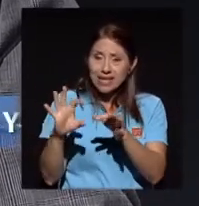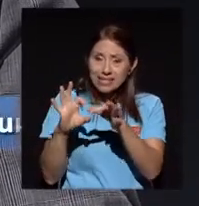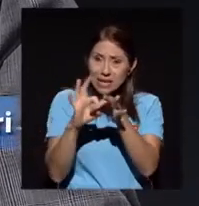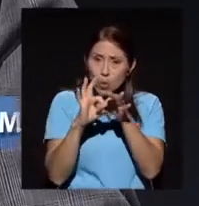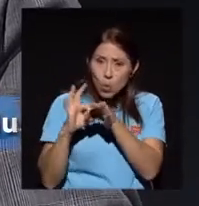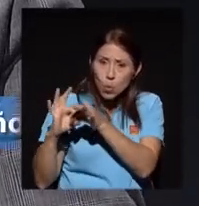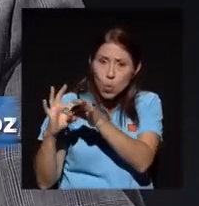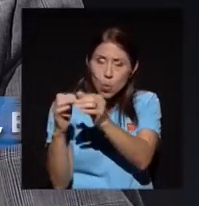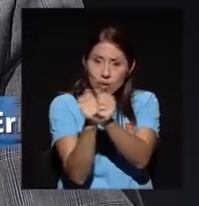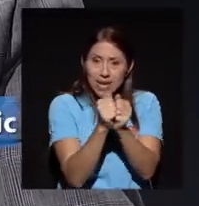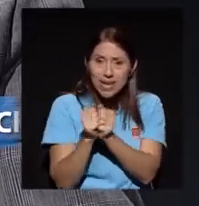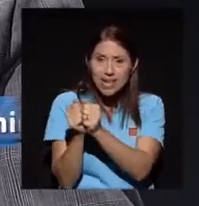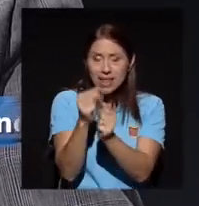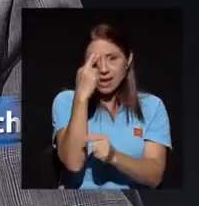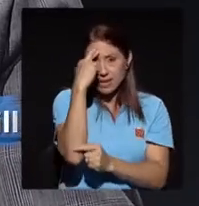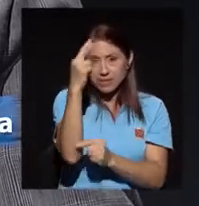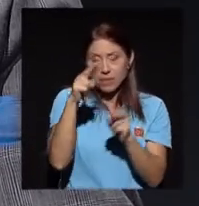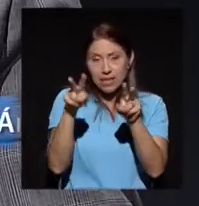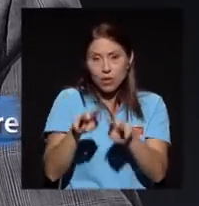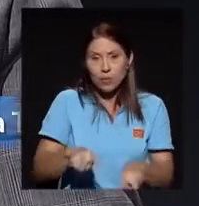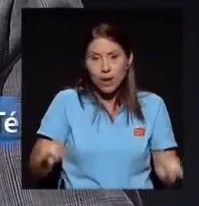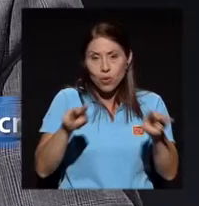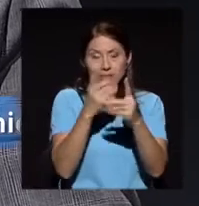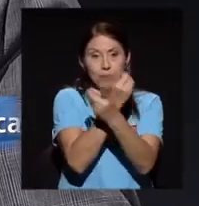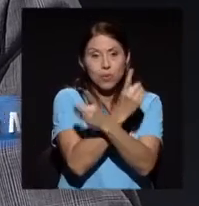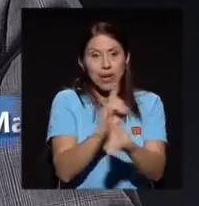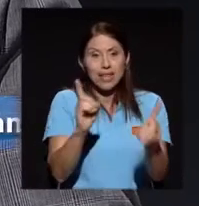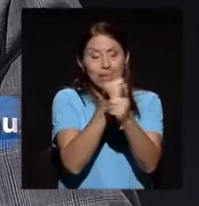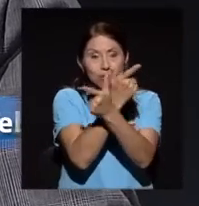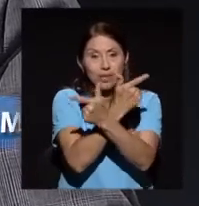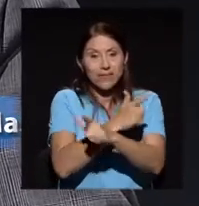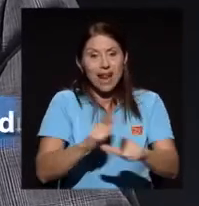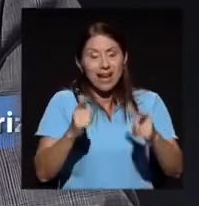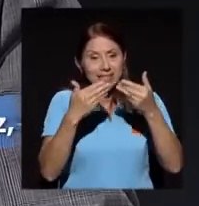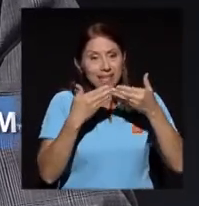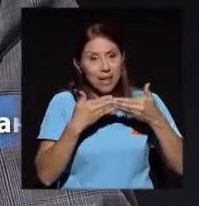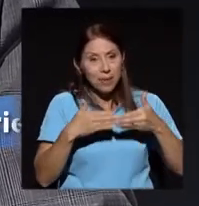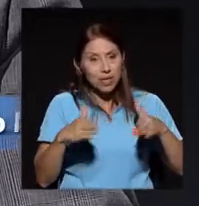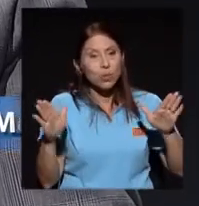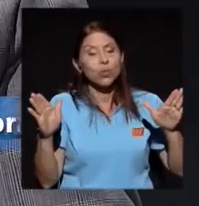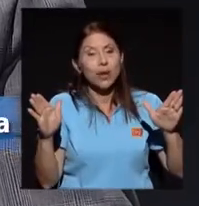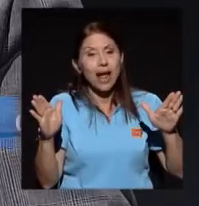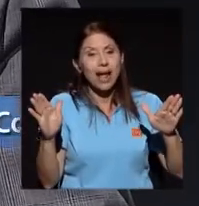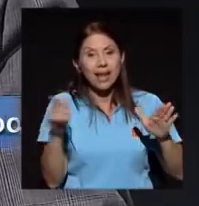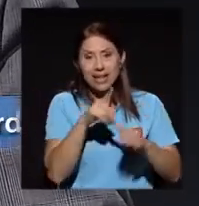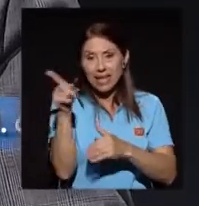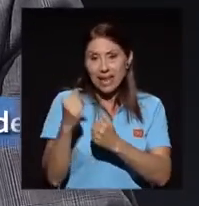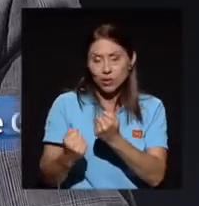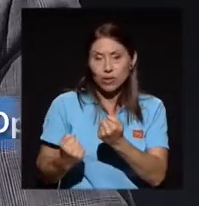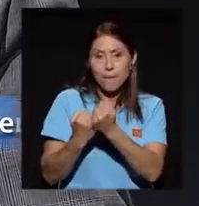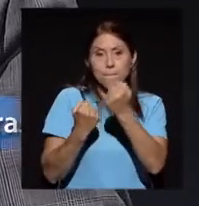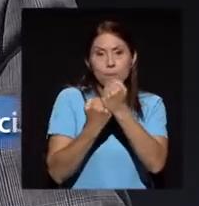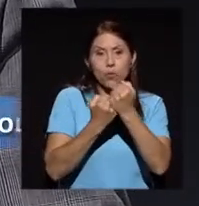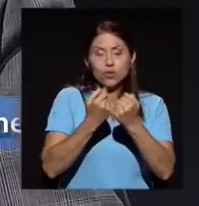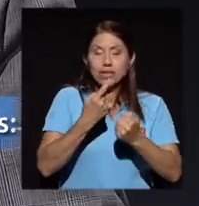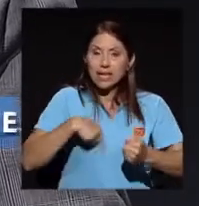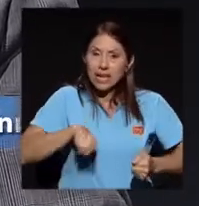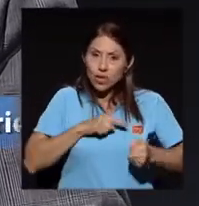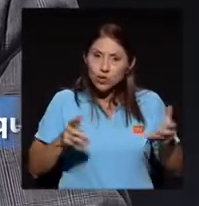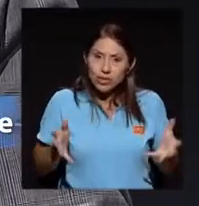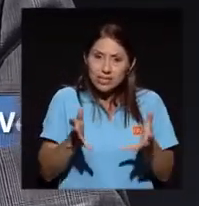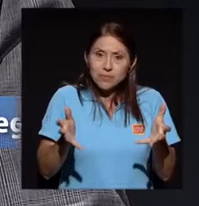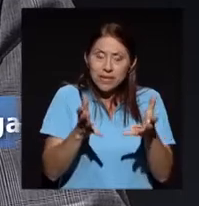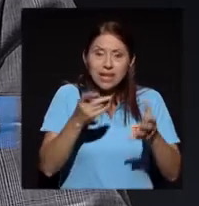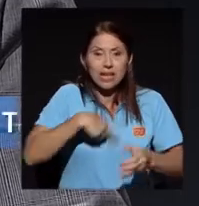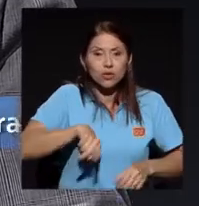que respete los valores democráticos liberales y de apertura que nos apoye nos inspiren y con la que podamos